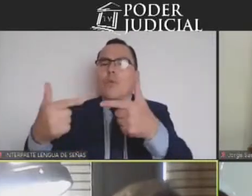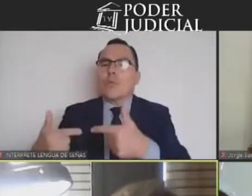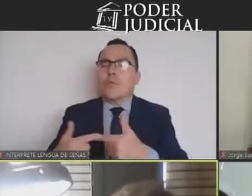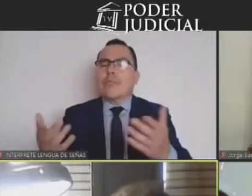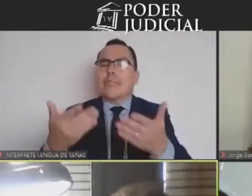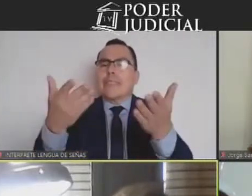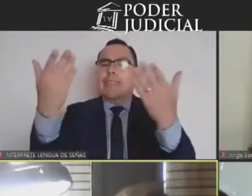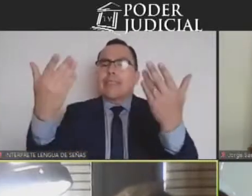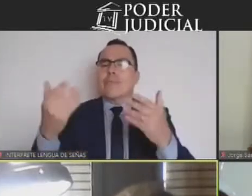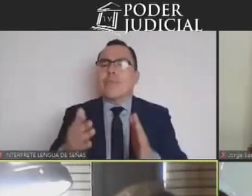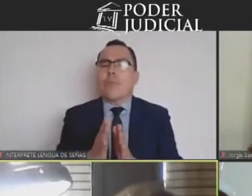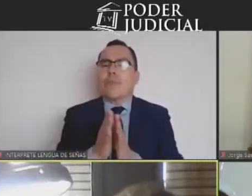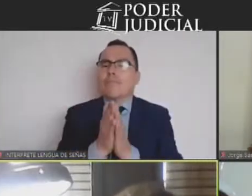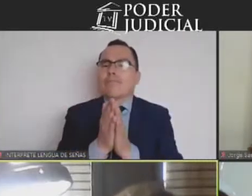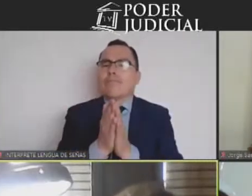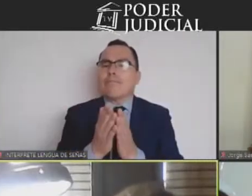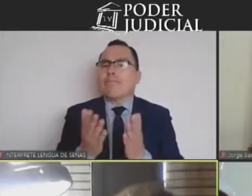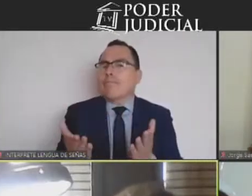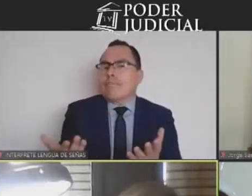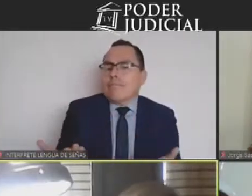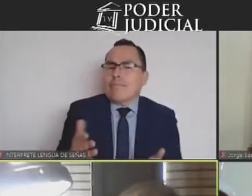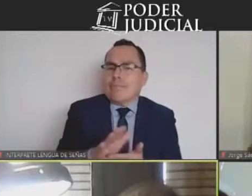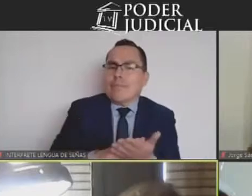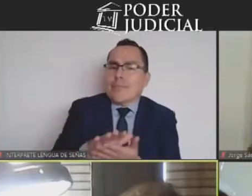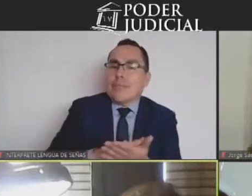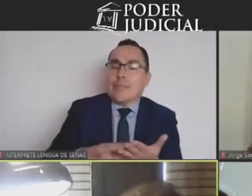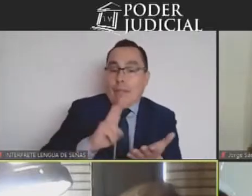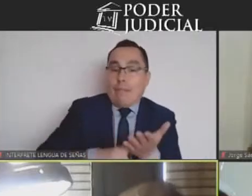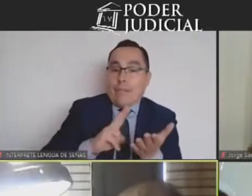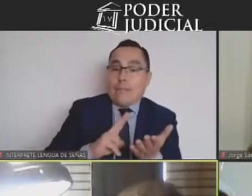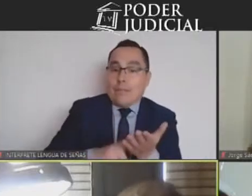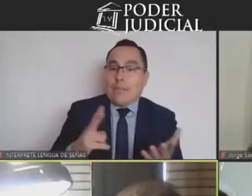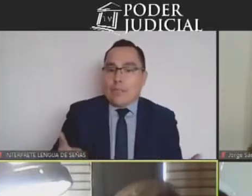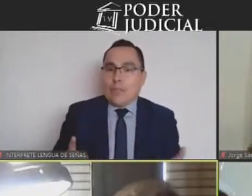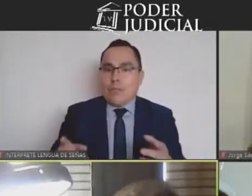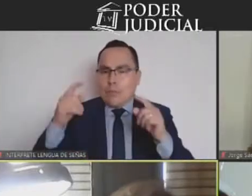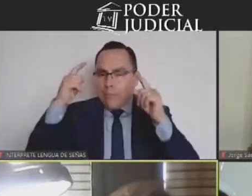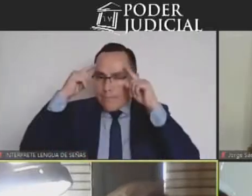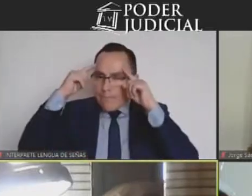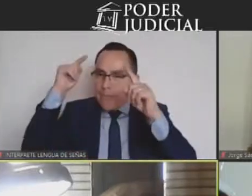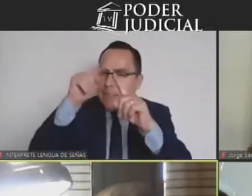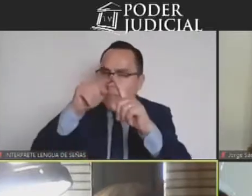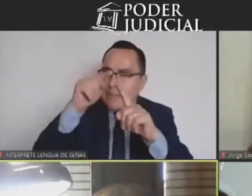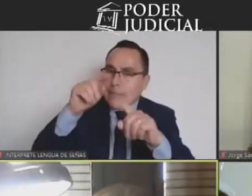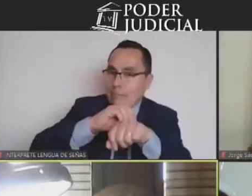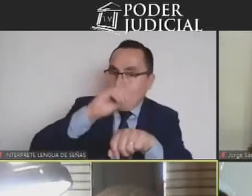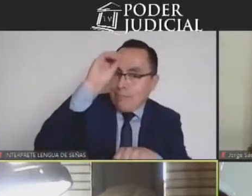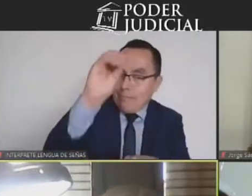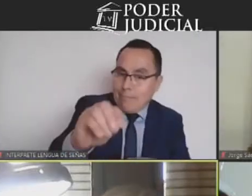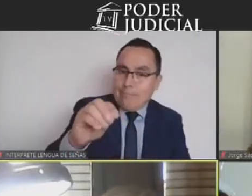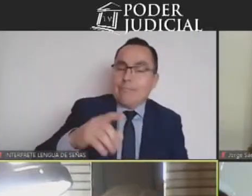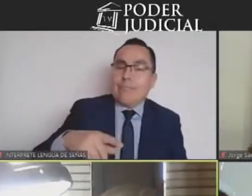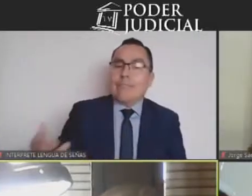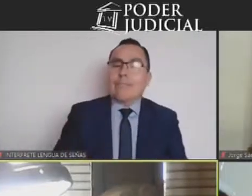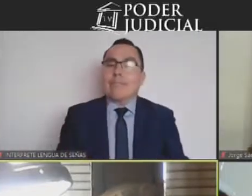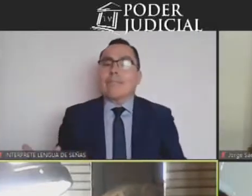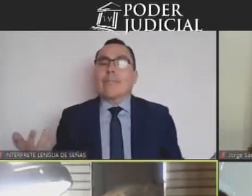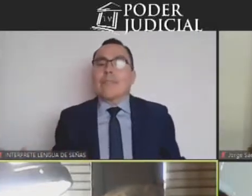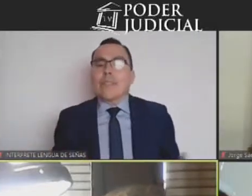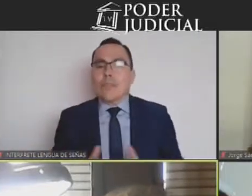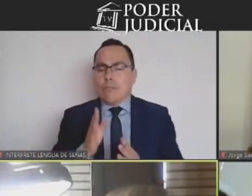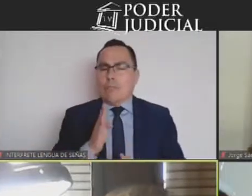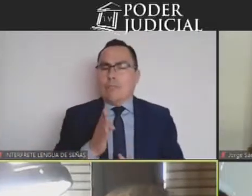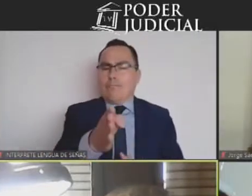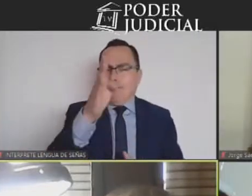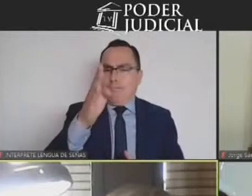estimulante como para que realmente se dé una señal en el sentido de la